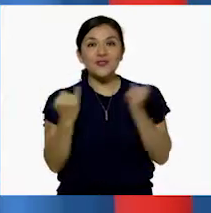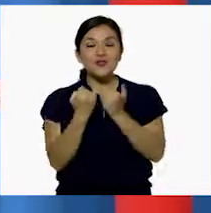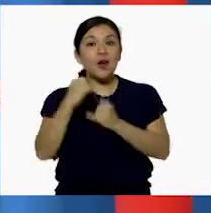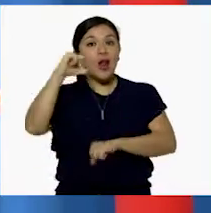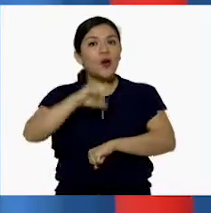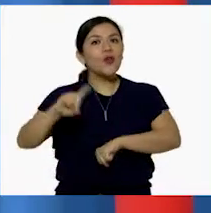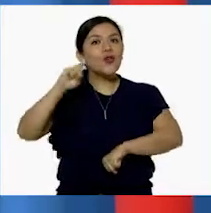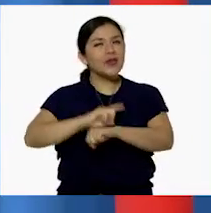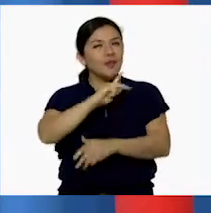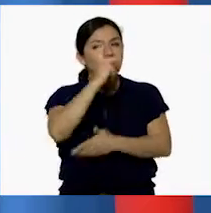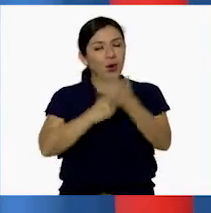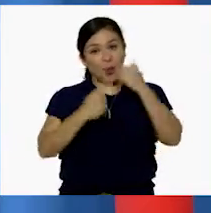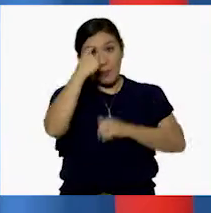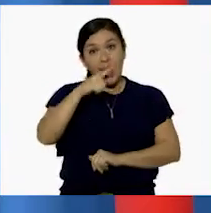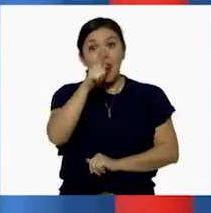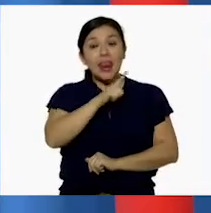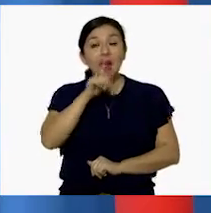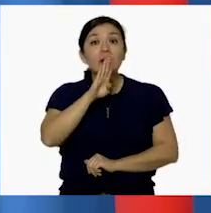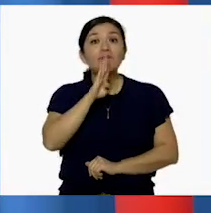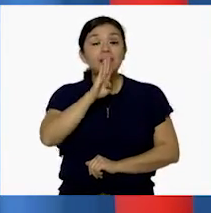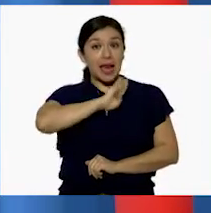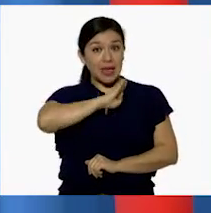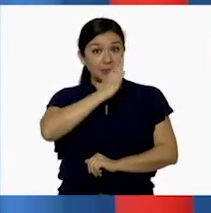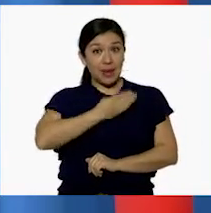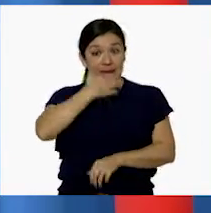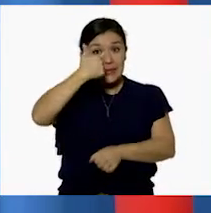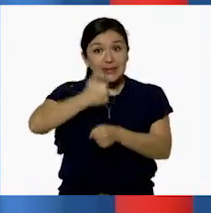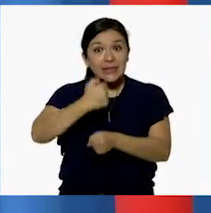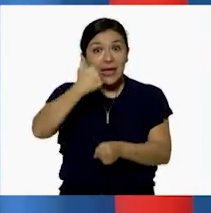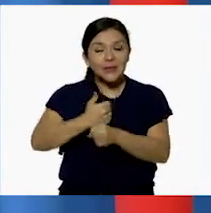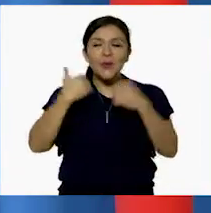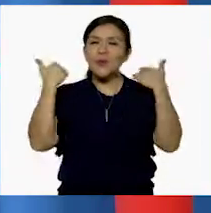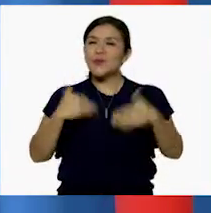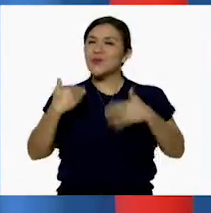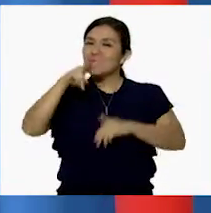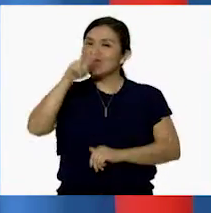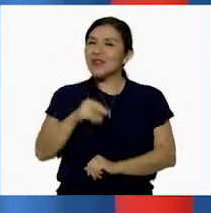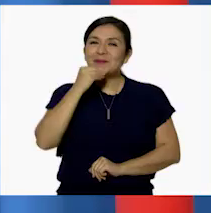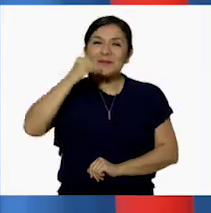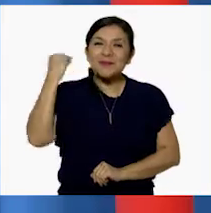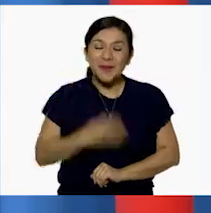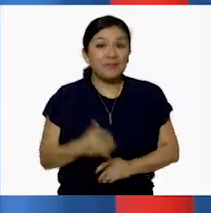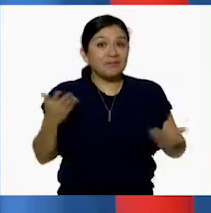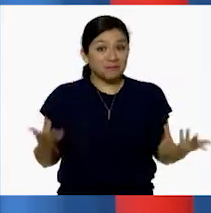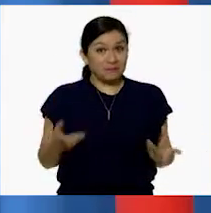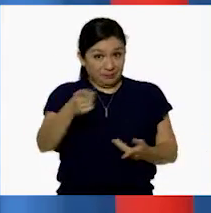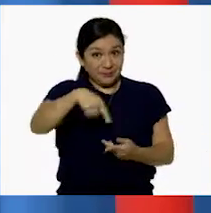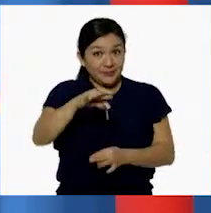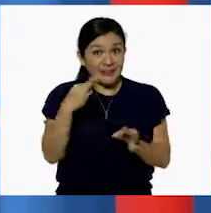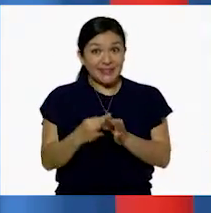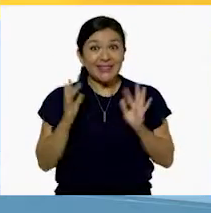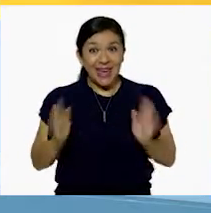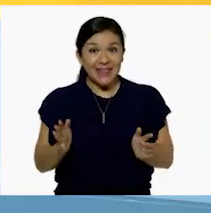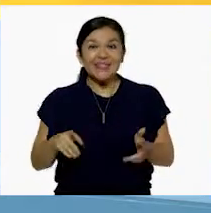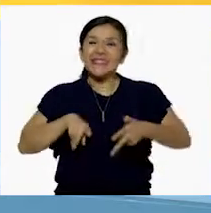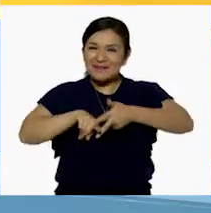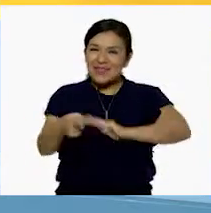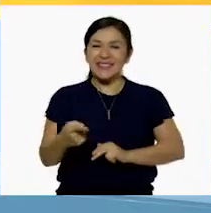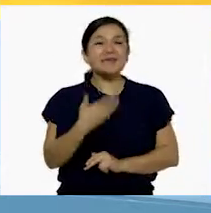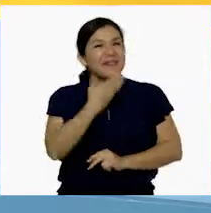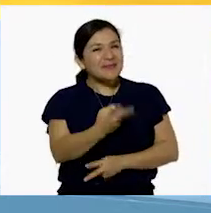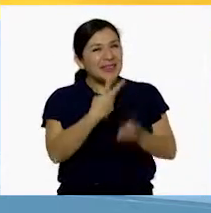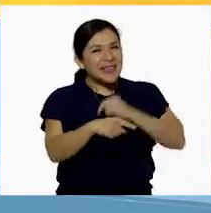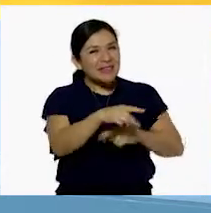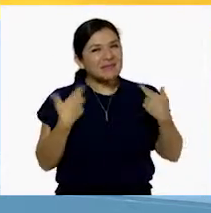tenemos un programa de lengua materna español para sexto grado espectacular. Así que, ¿están listos? Pues comenzamos. Bienvenida,